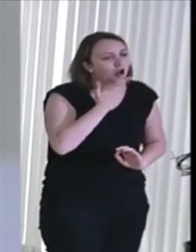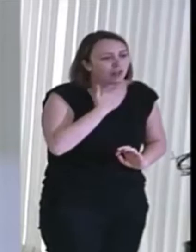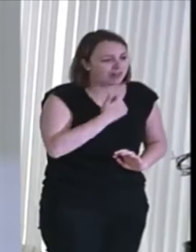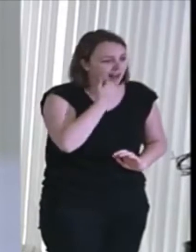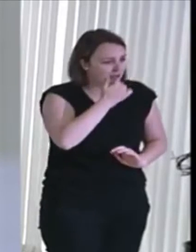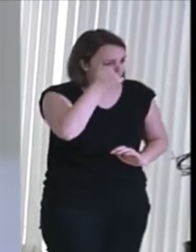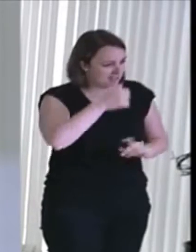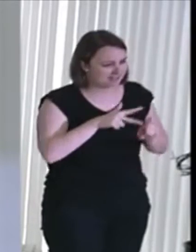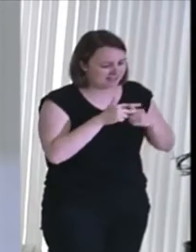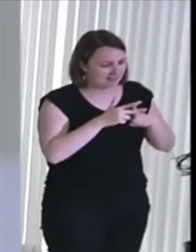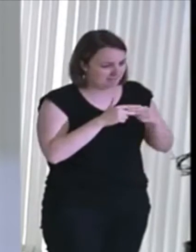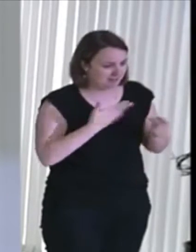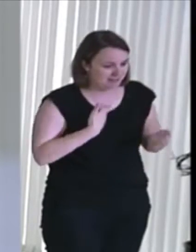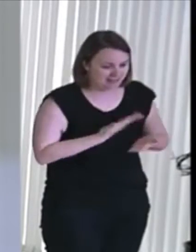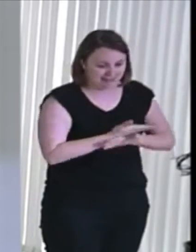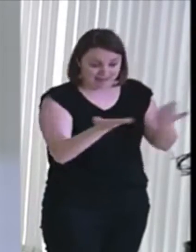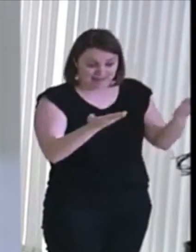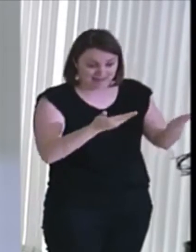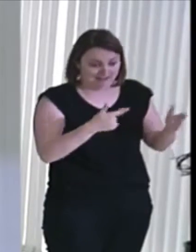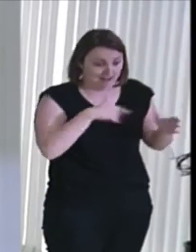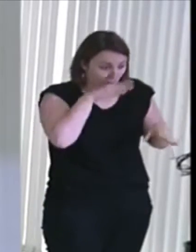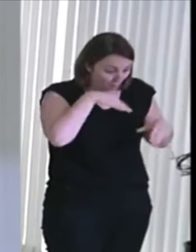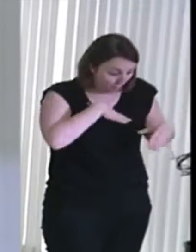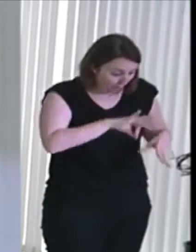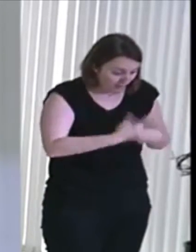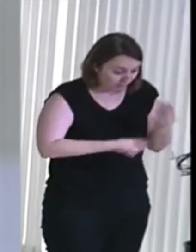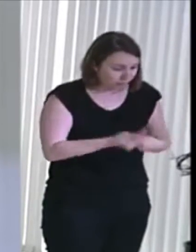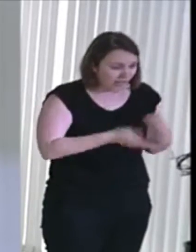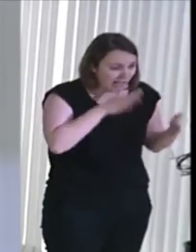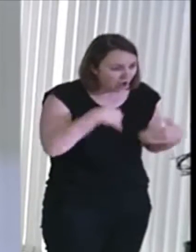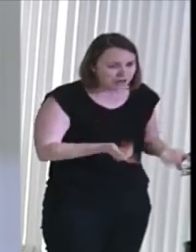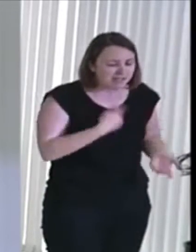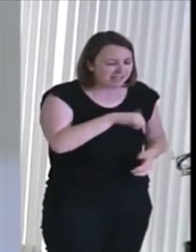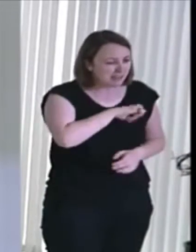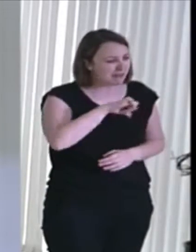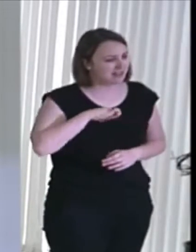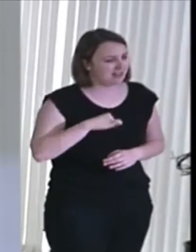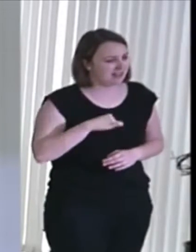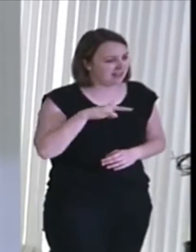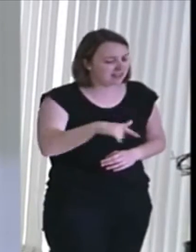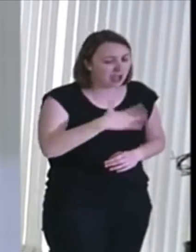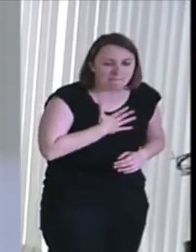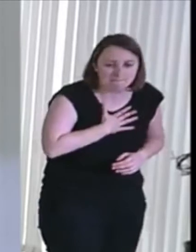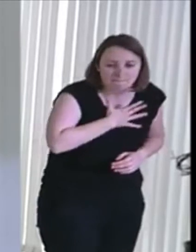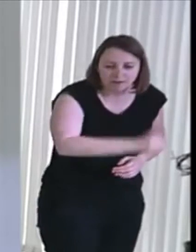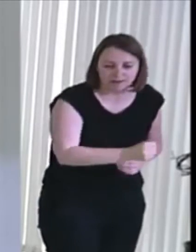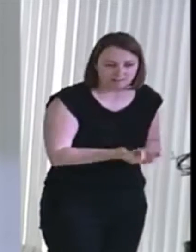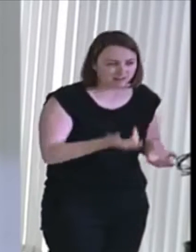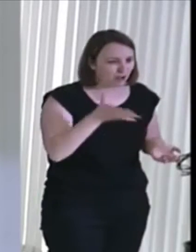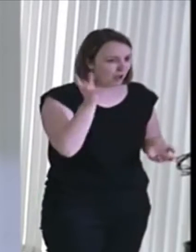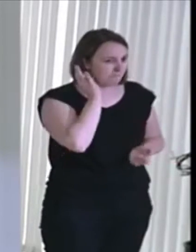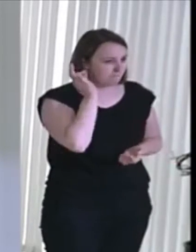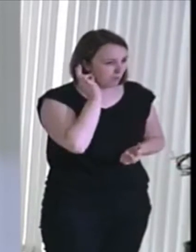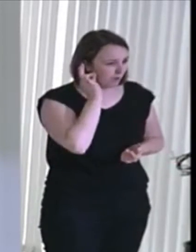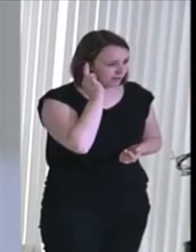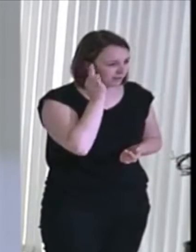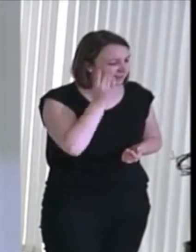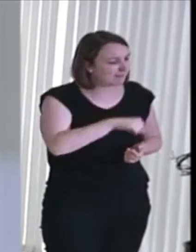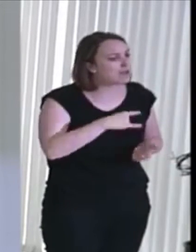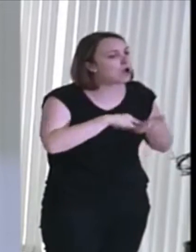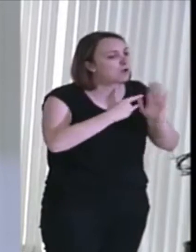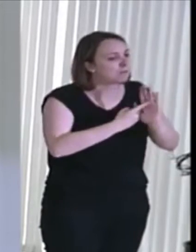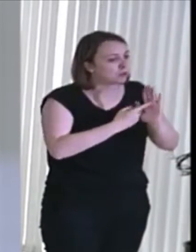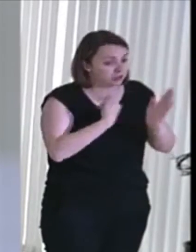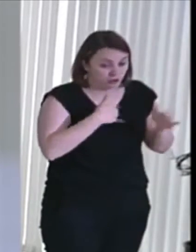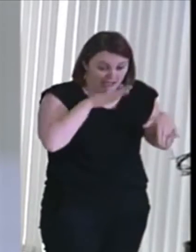de las herramientas que tienes a tu disposición y que puedas usar. Uh-huh. Te da una independencia, y eso es el empoderamiento de la mujer y de los proyectos